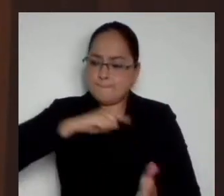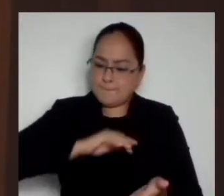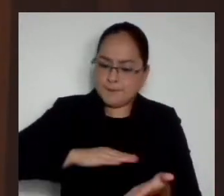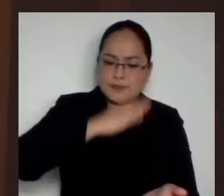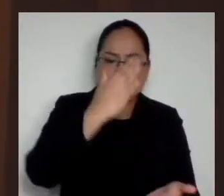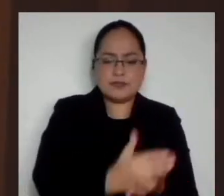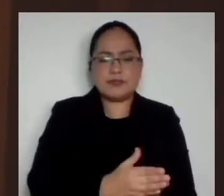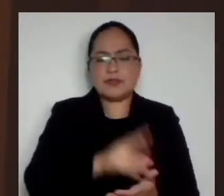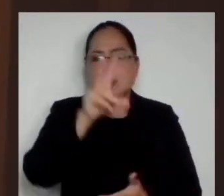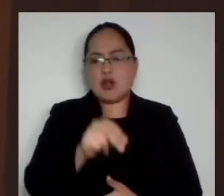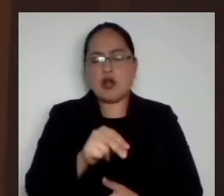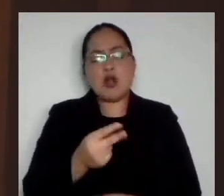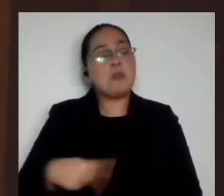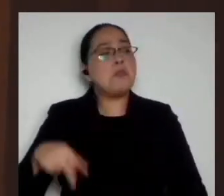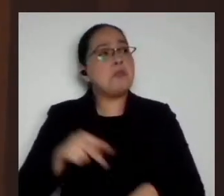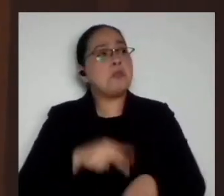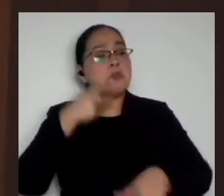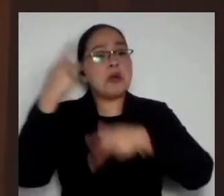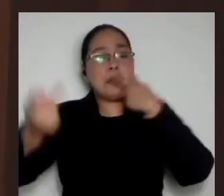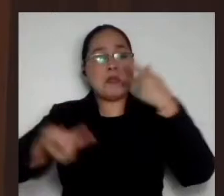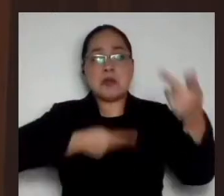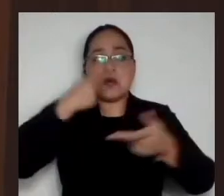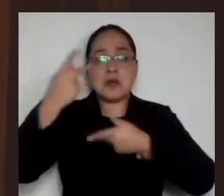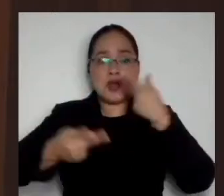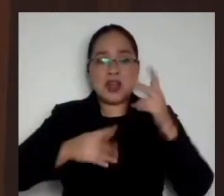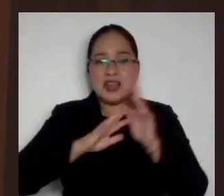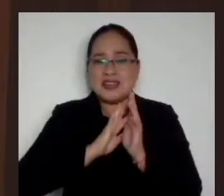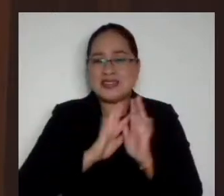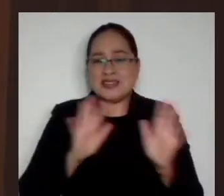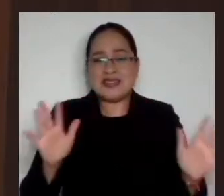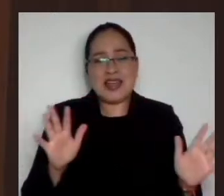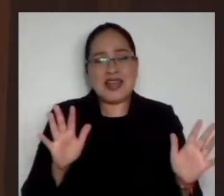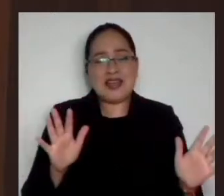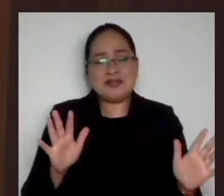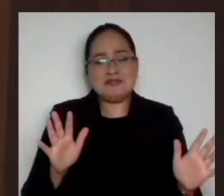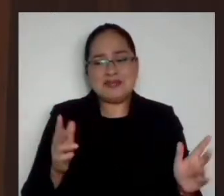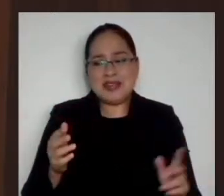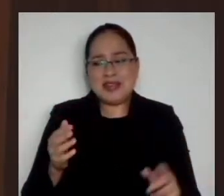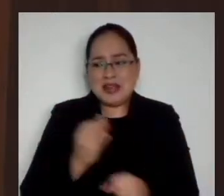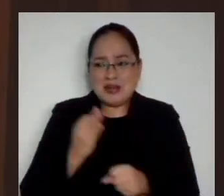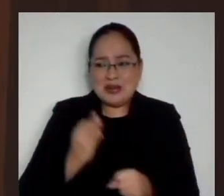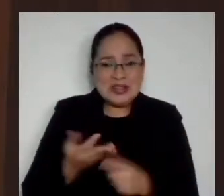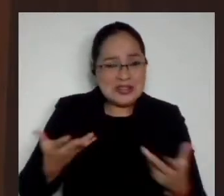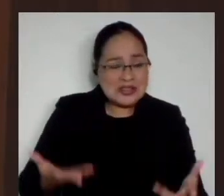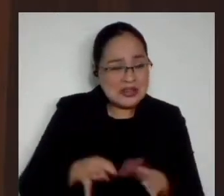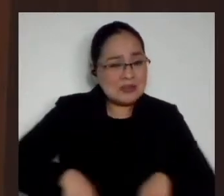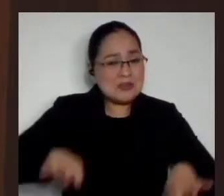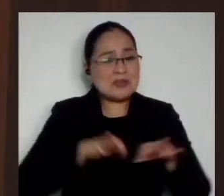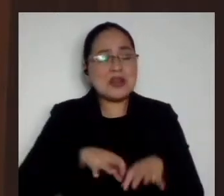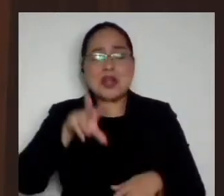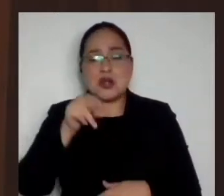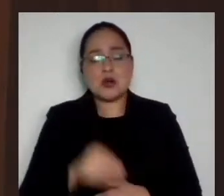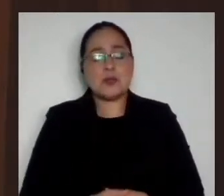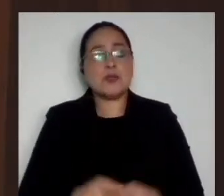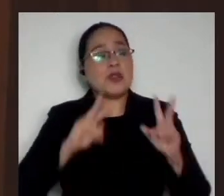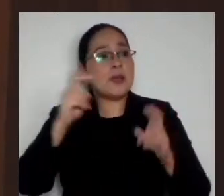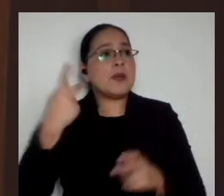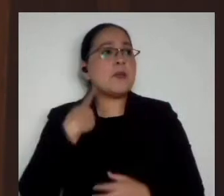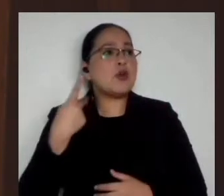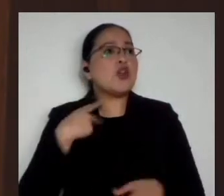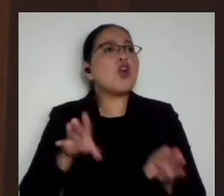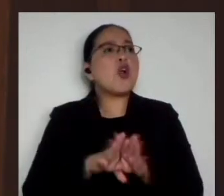un discurso que ya no tiene cabida en este momento. La política se hace sobre lo